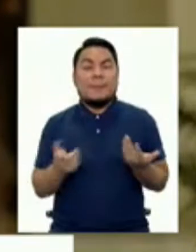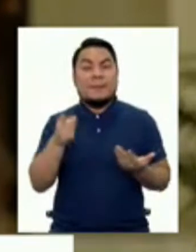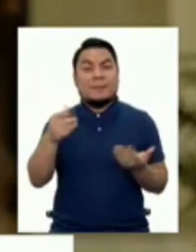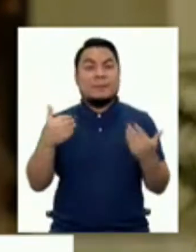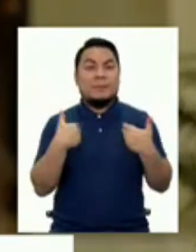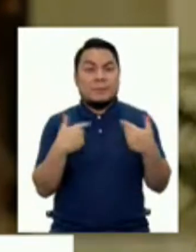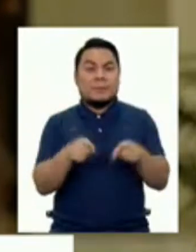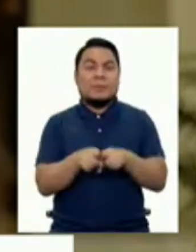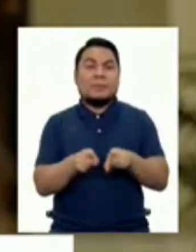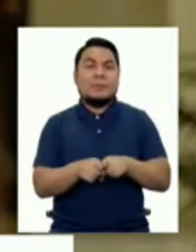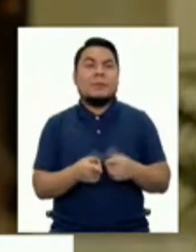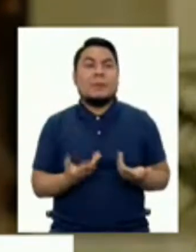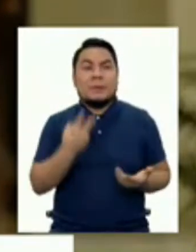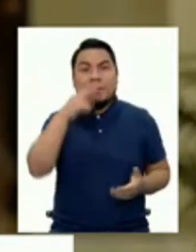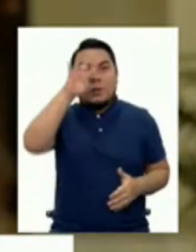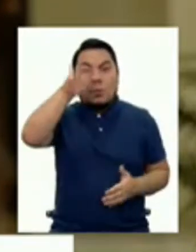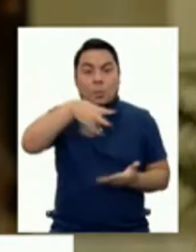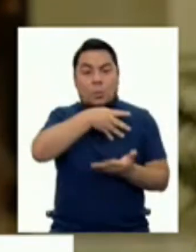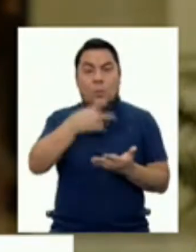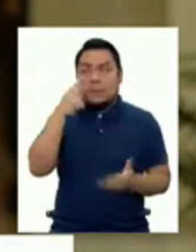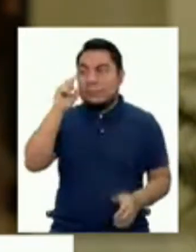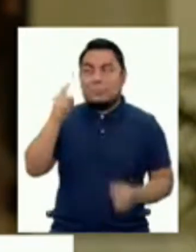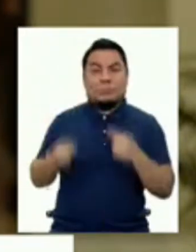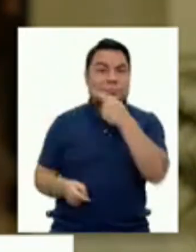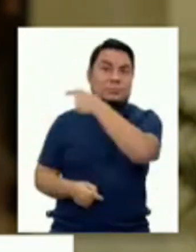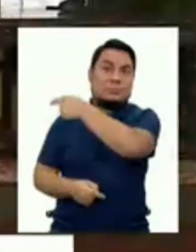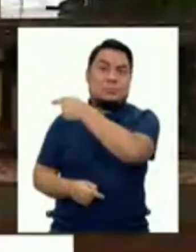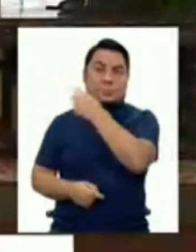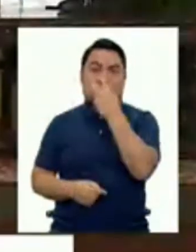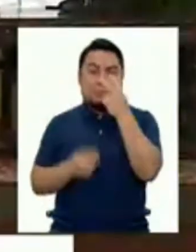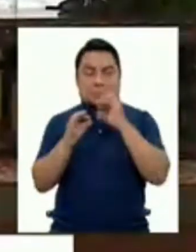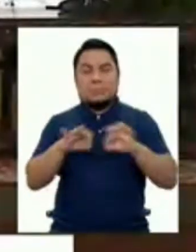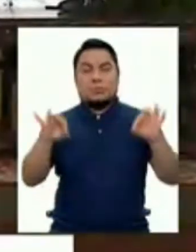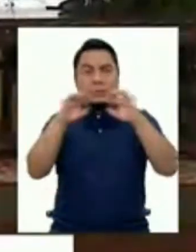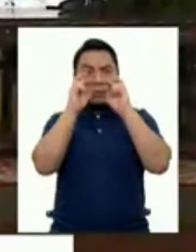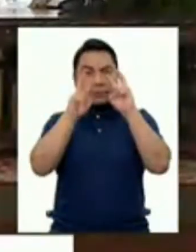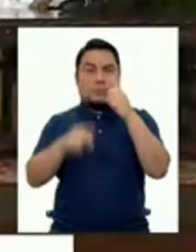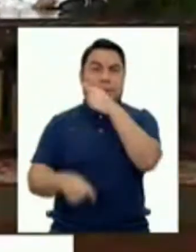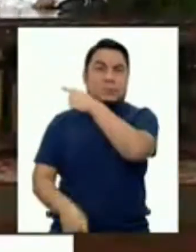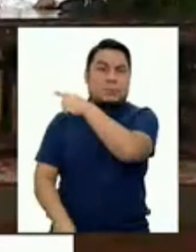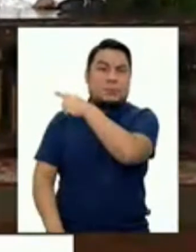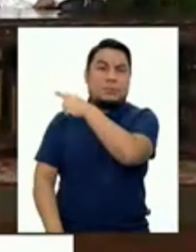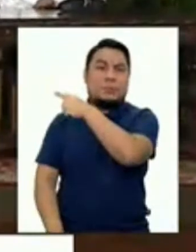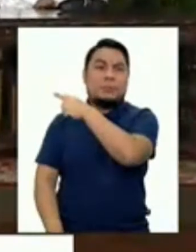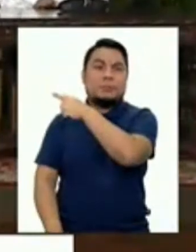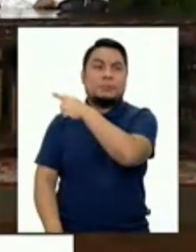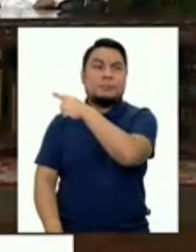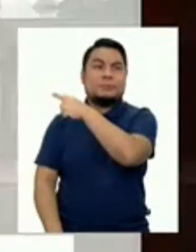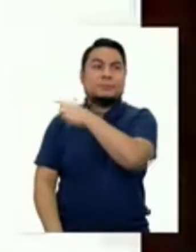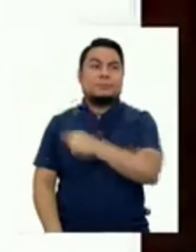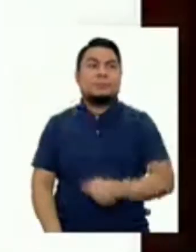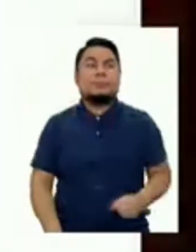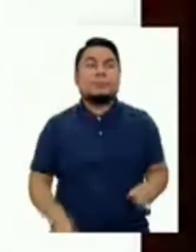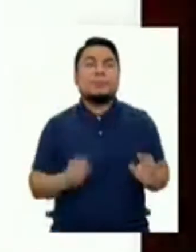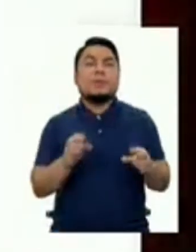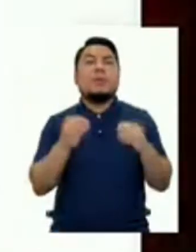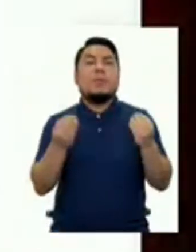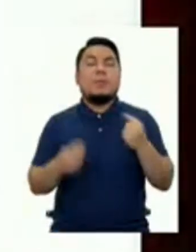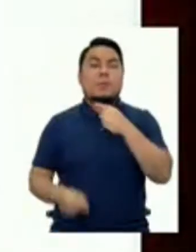tenemos también un cuadro que es importante verlo, cómo es la